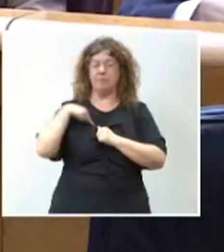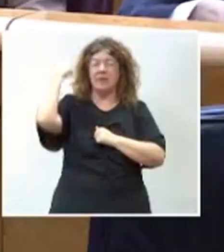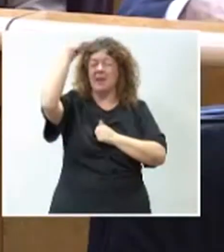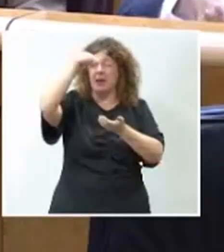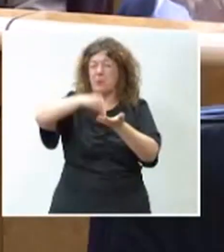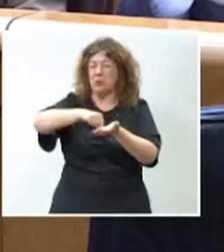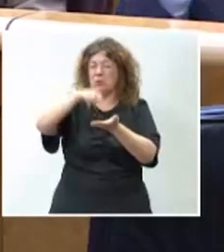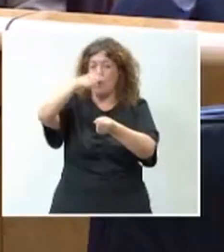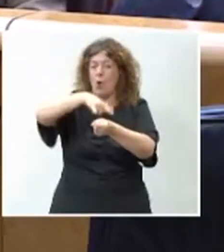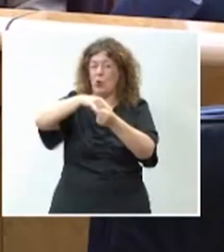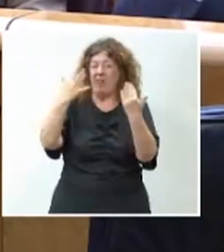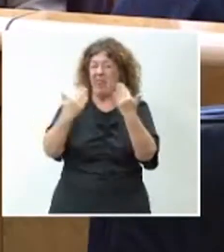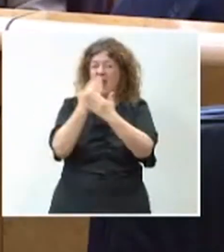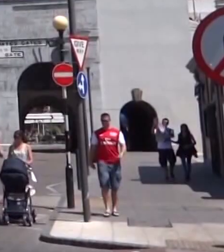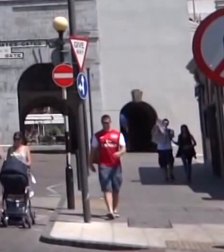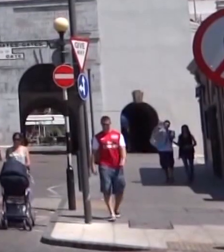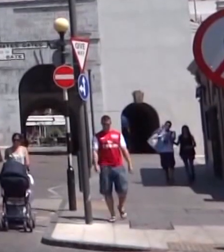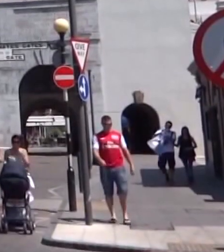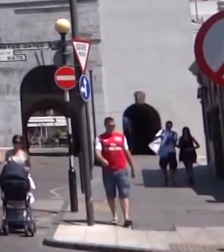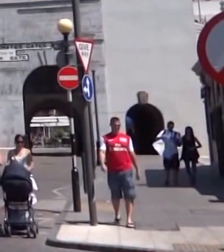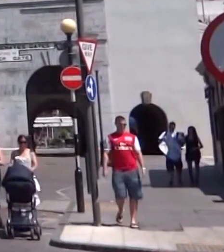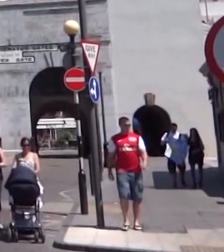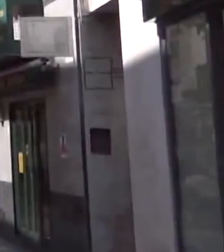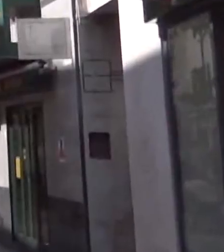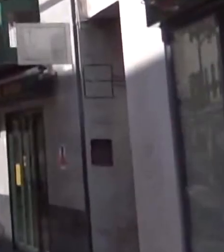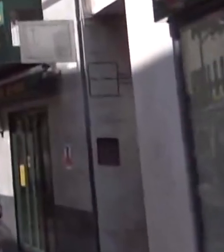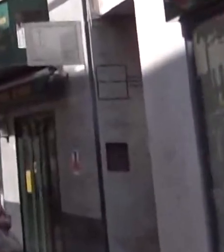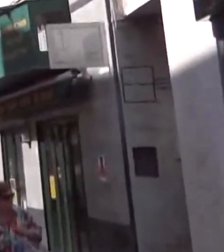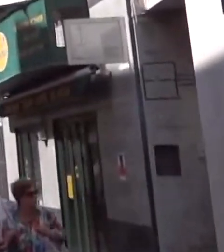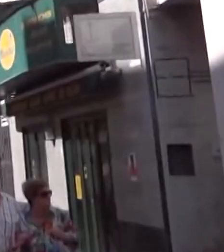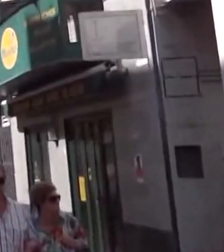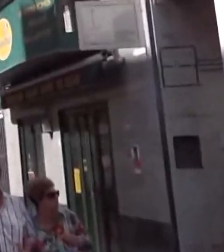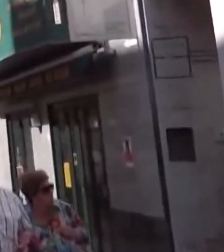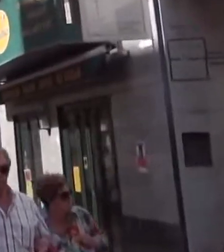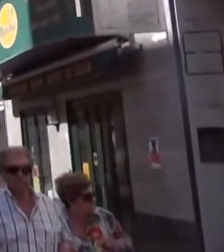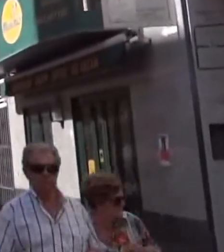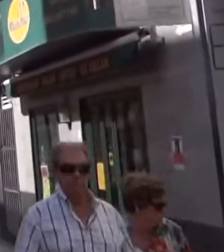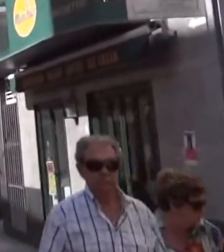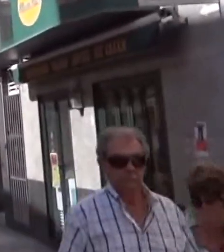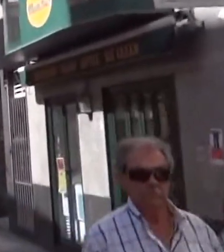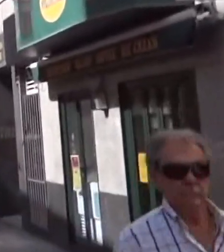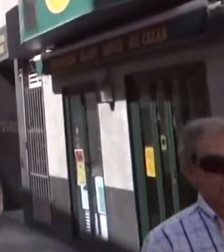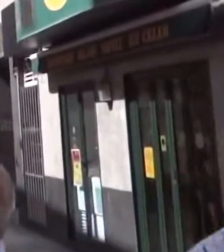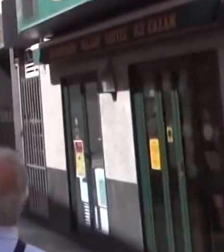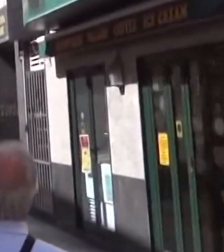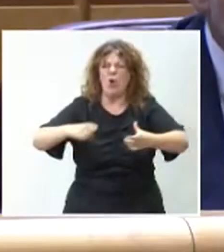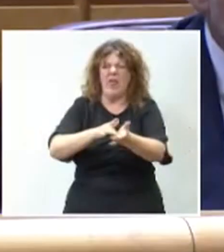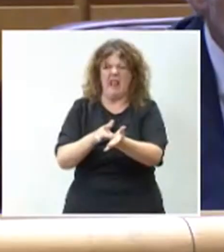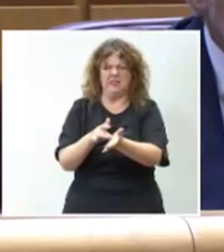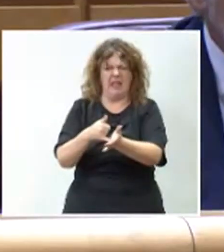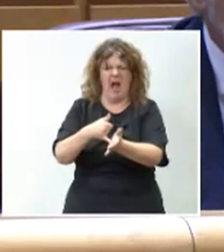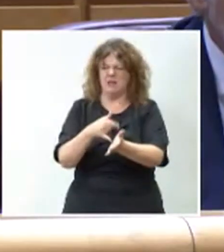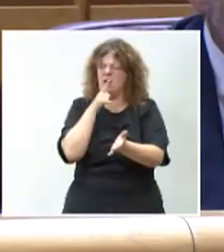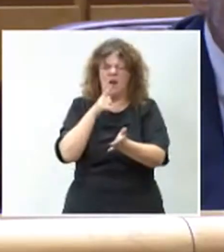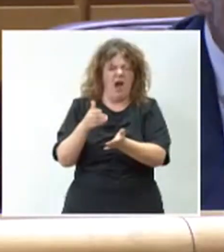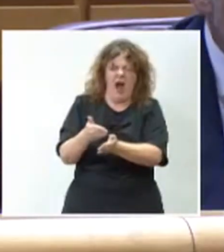que el próximo día 9 mantendrá en el Ministerio de asuntos exteriores con los alcaldes del campo de Gibraltar la presidenta de